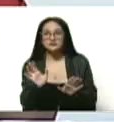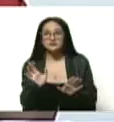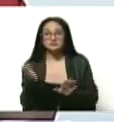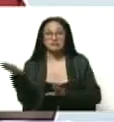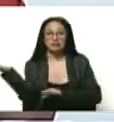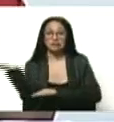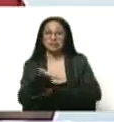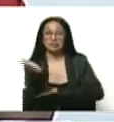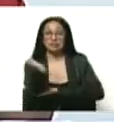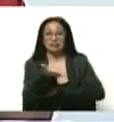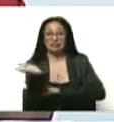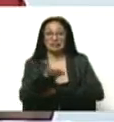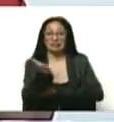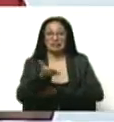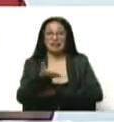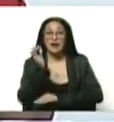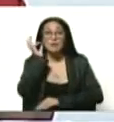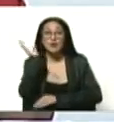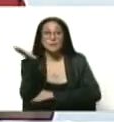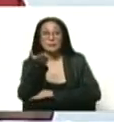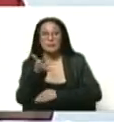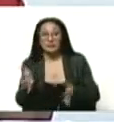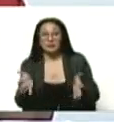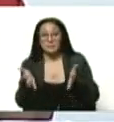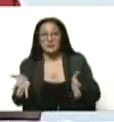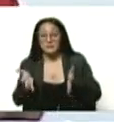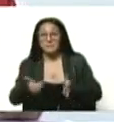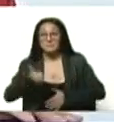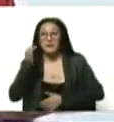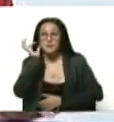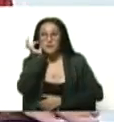pela. En las comunidades,